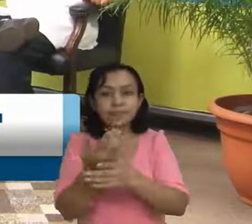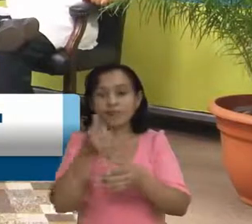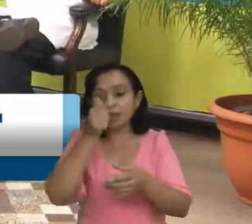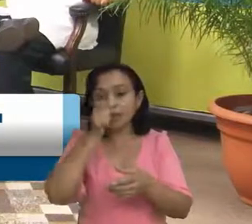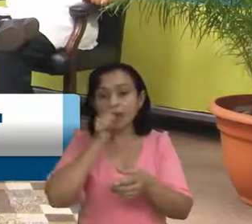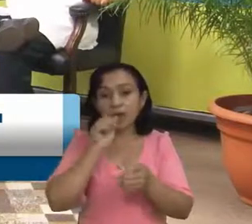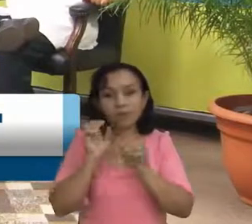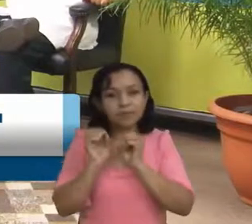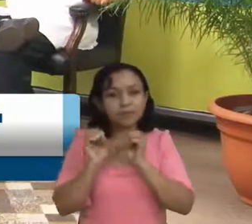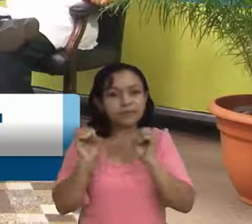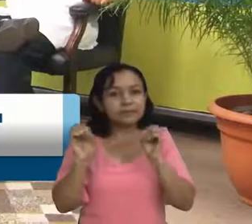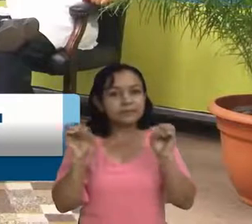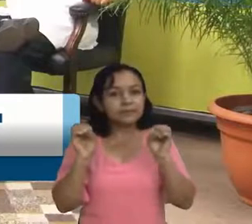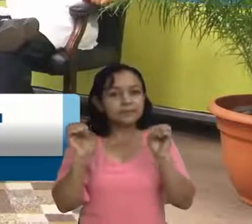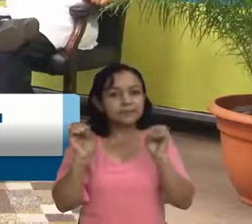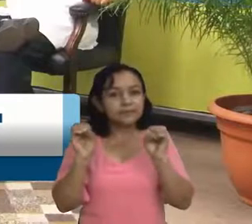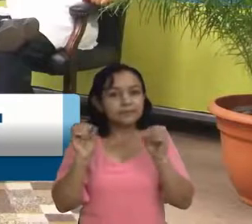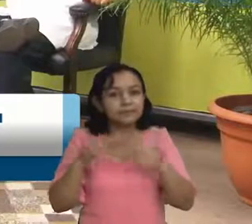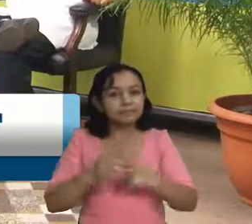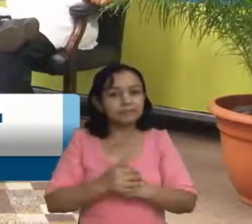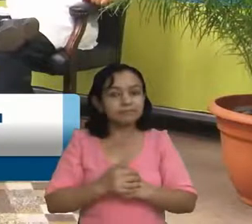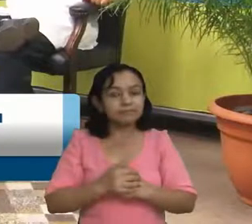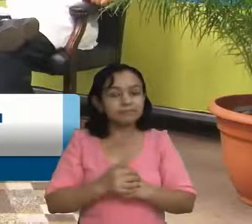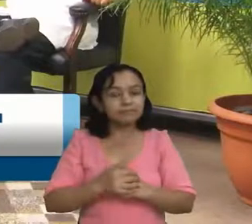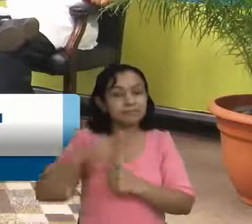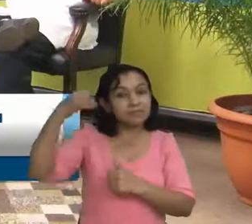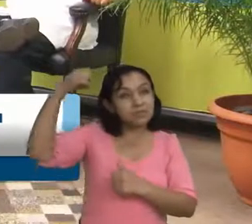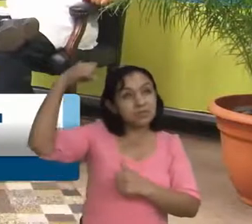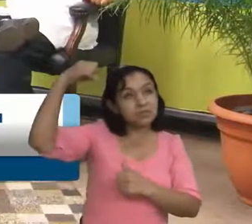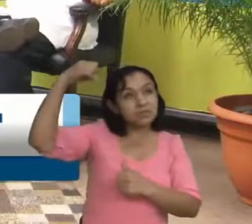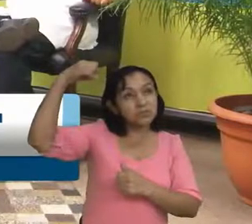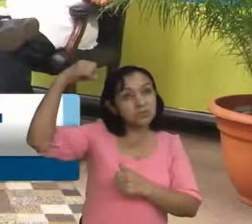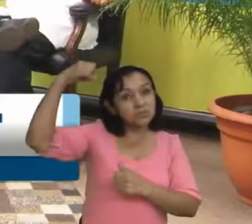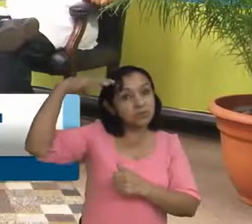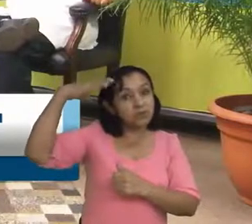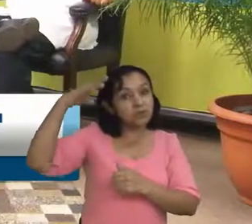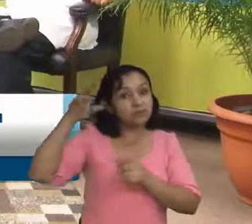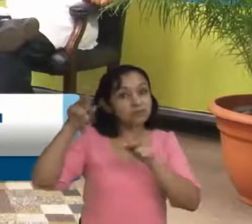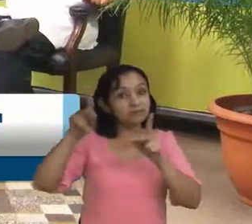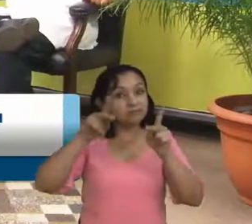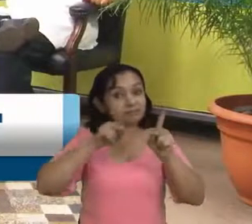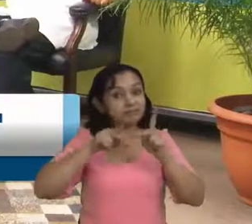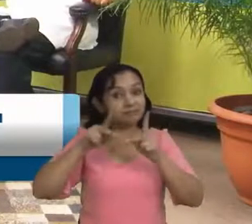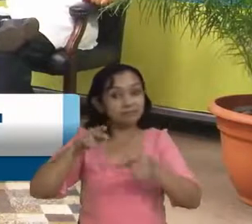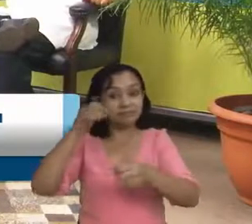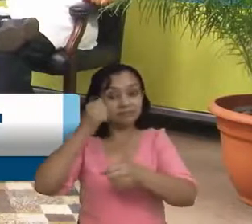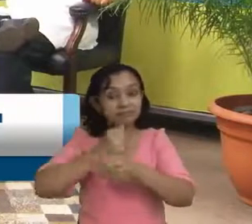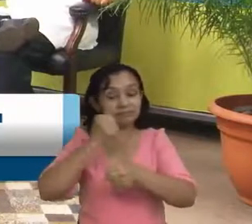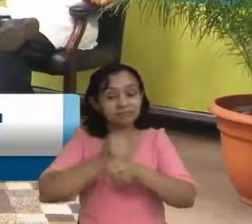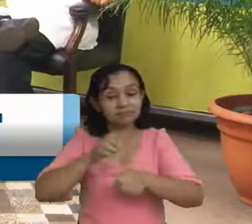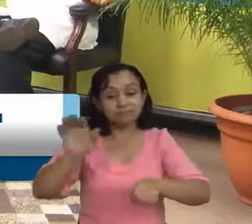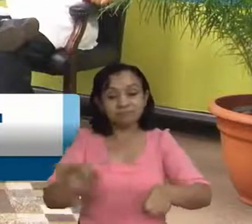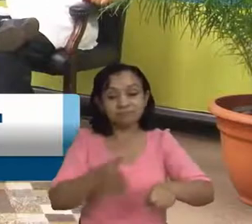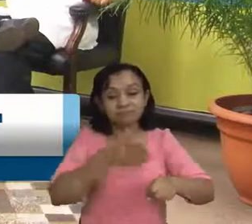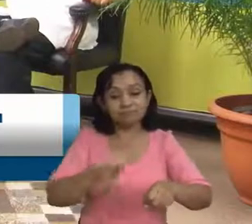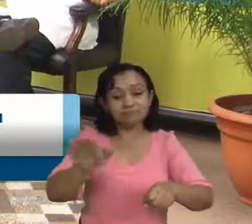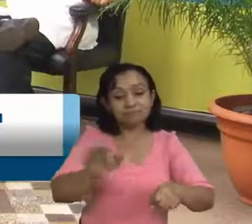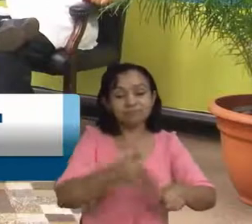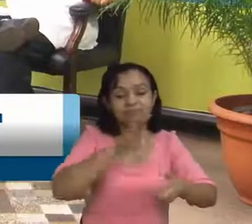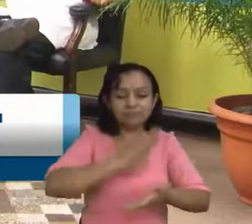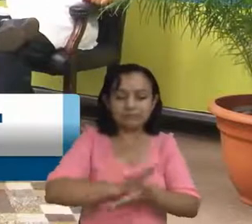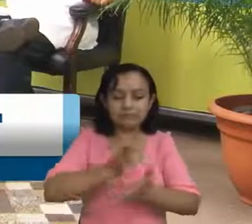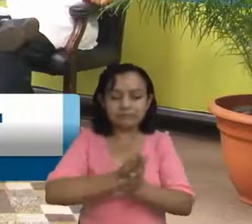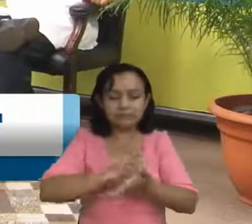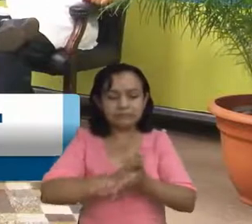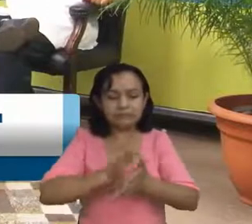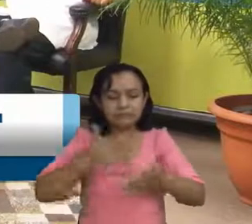exposición al sol, puede ser exposición al sol, ¿verdad? Las pacientes que trabajan en la cocina, ¿verdad? Las